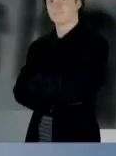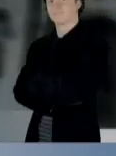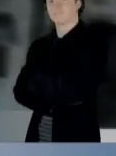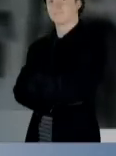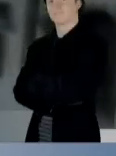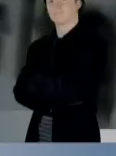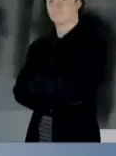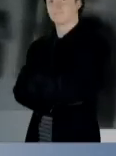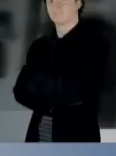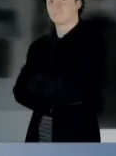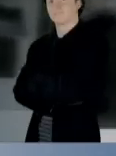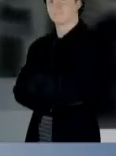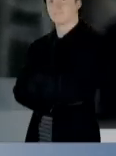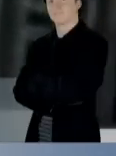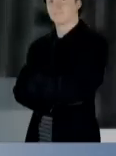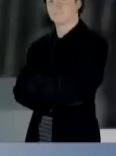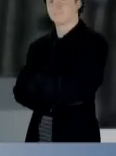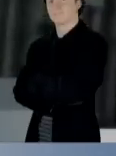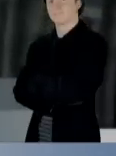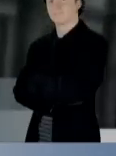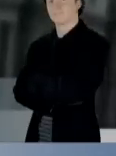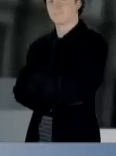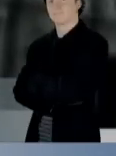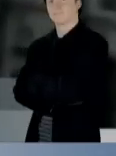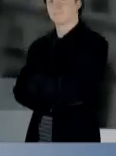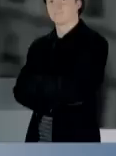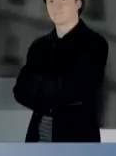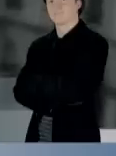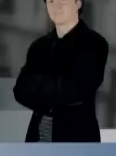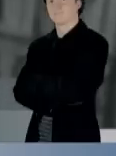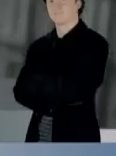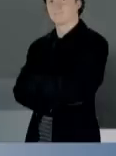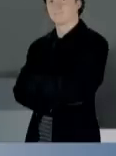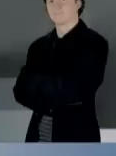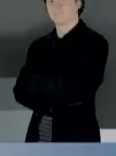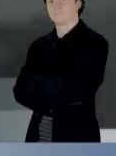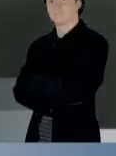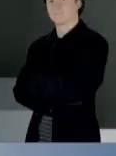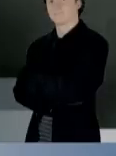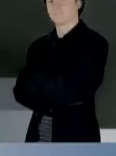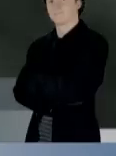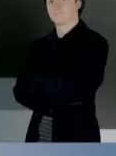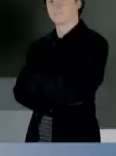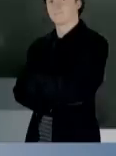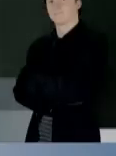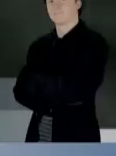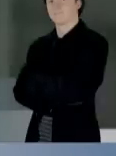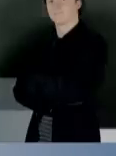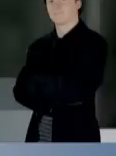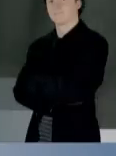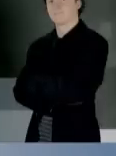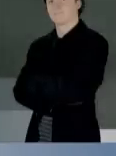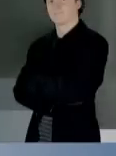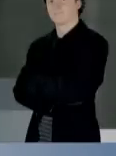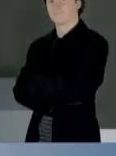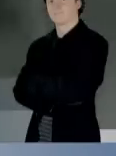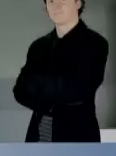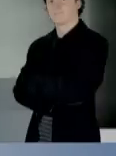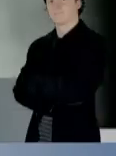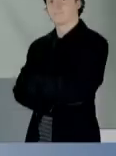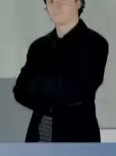y después algunas coincidencias respecto a lo que nos llevó al quiebre institucional porque hubo un criterio institucional con muchos